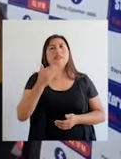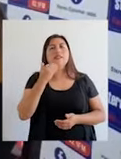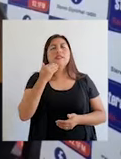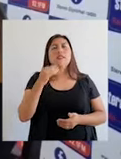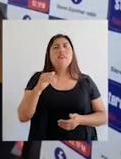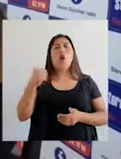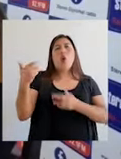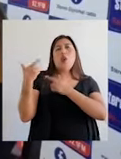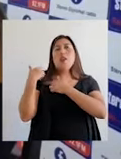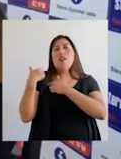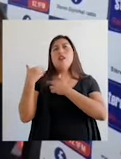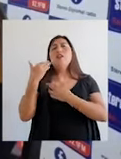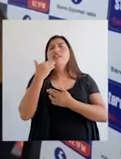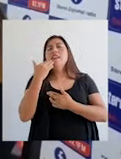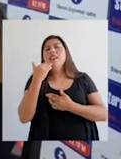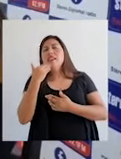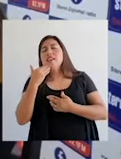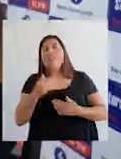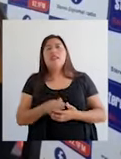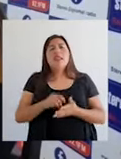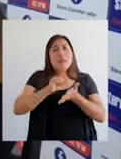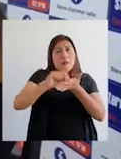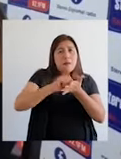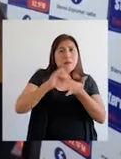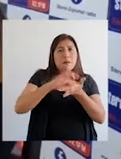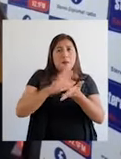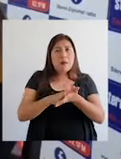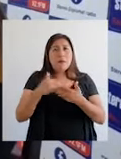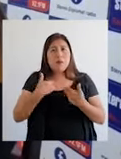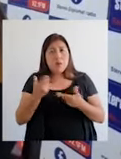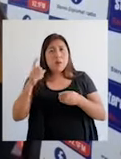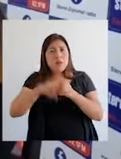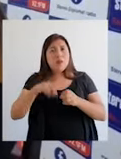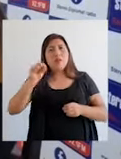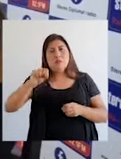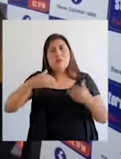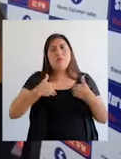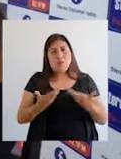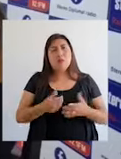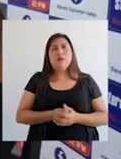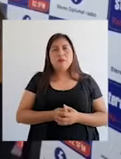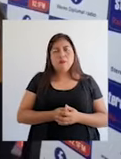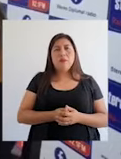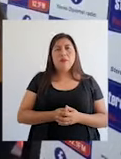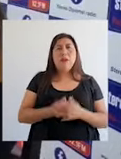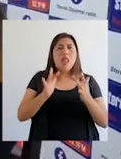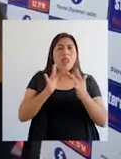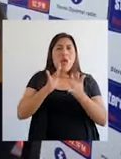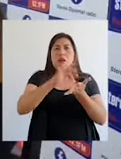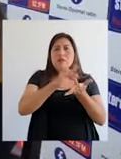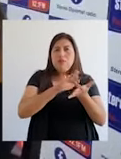el registro es muy simple, es más, cualquiera puede hacerlo desde su celular, un iPad, un iPod,